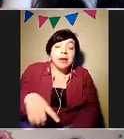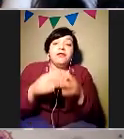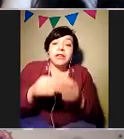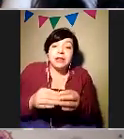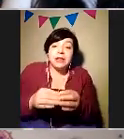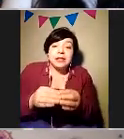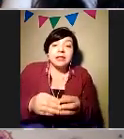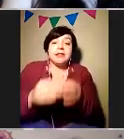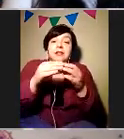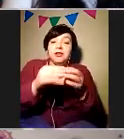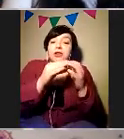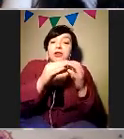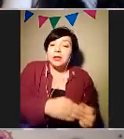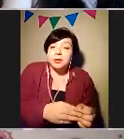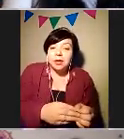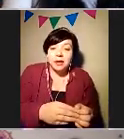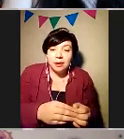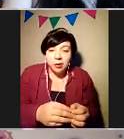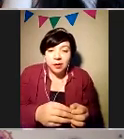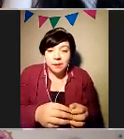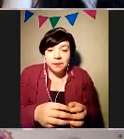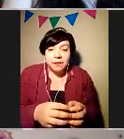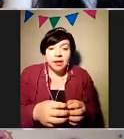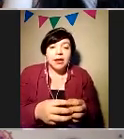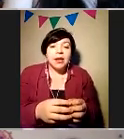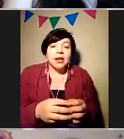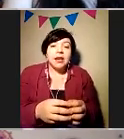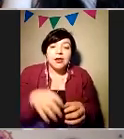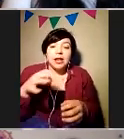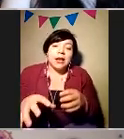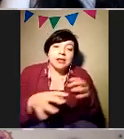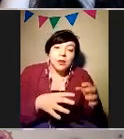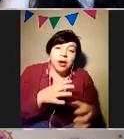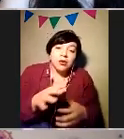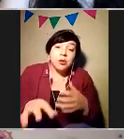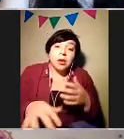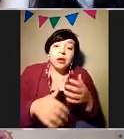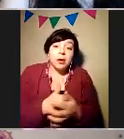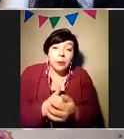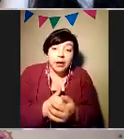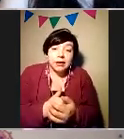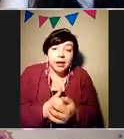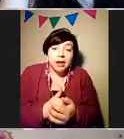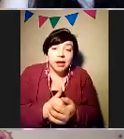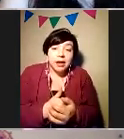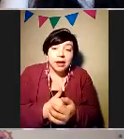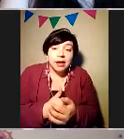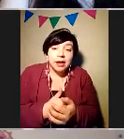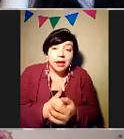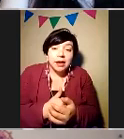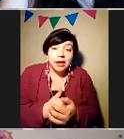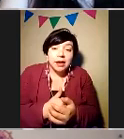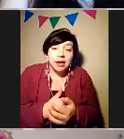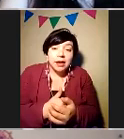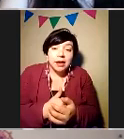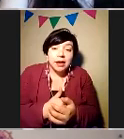¿Y qué es lo que da pasencia de lo vintage dentro de la industria de la moda? Que claro, que hace unos años surge como respuesta,